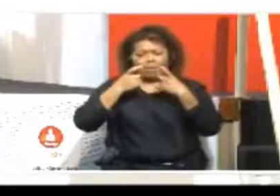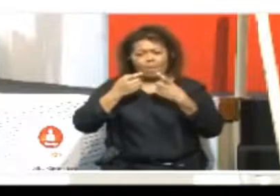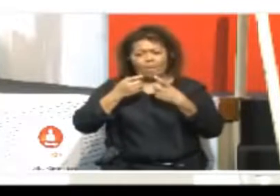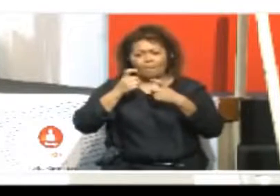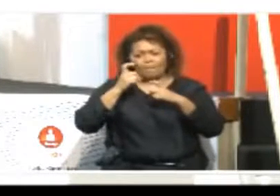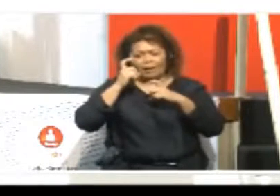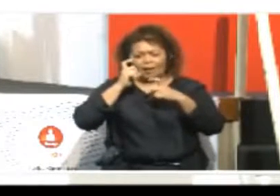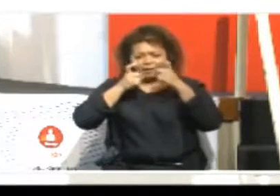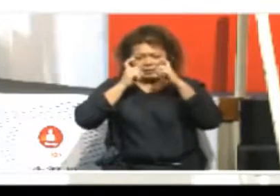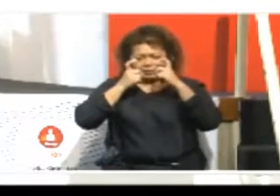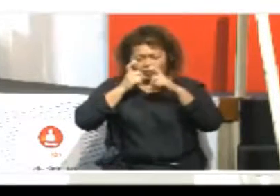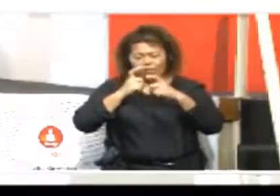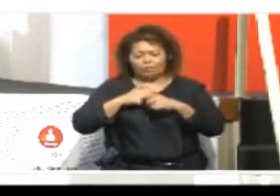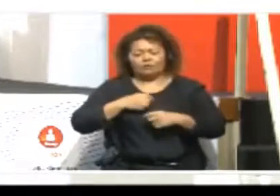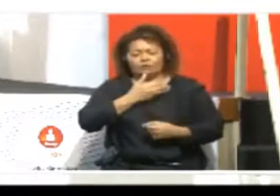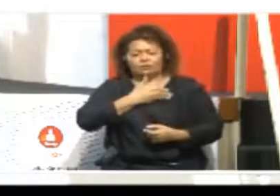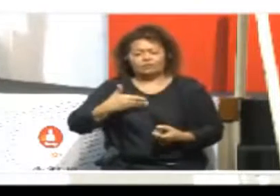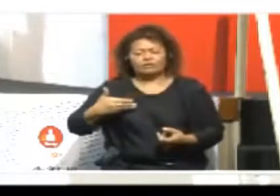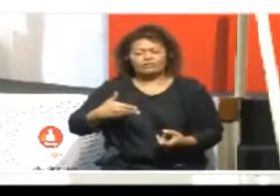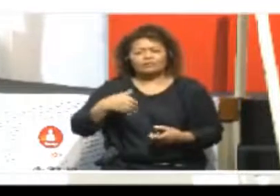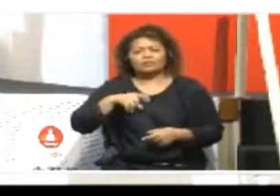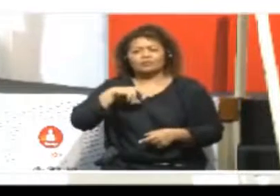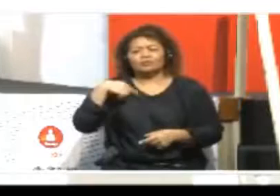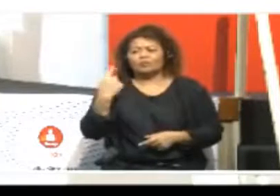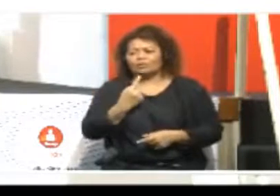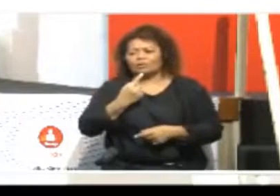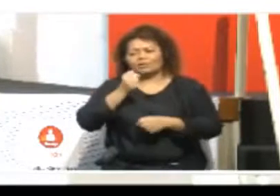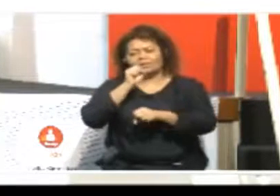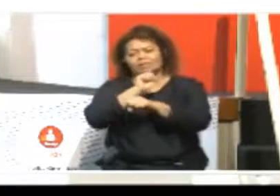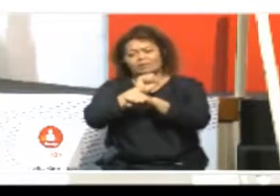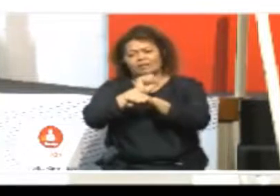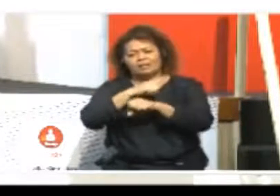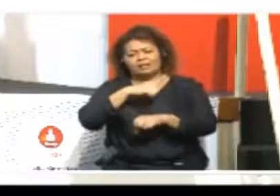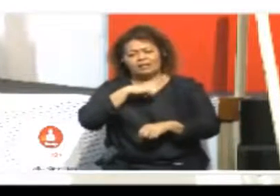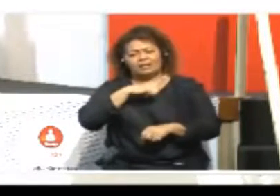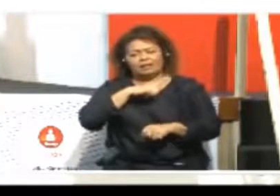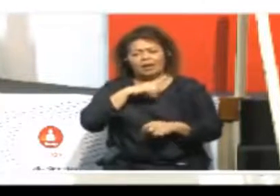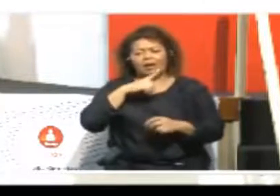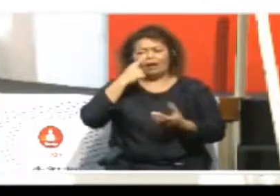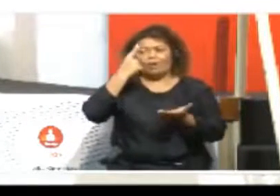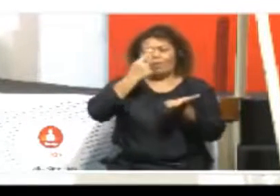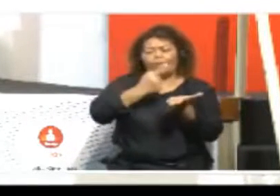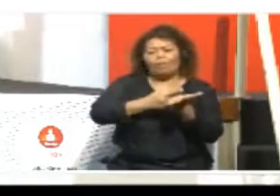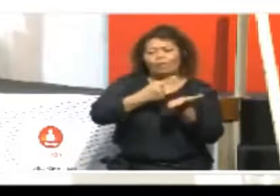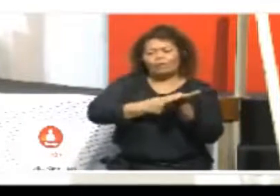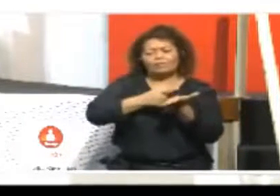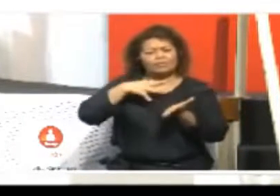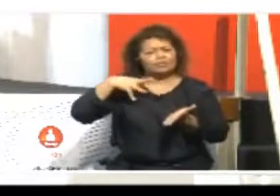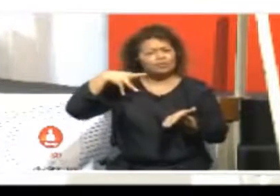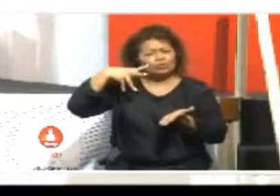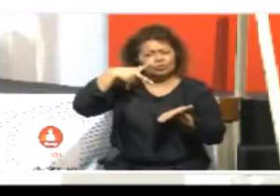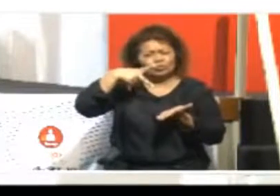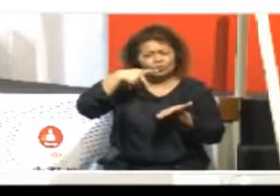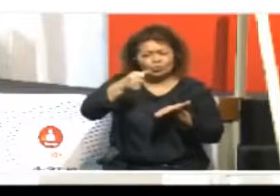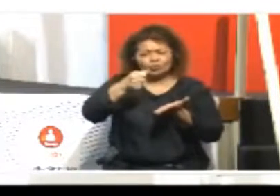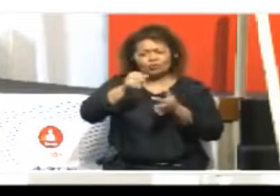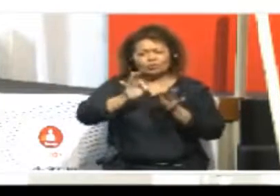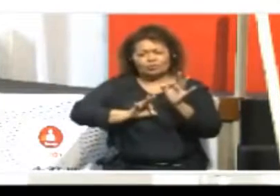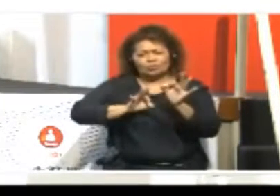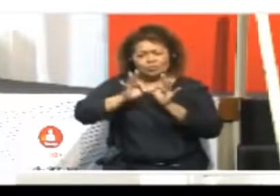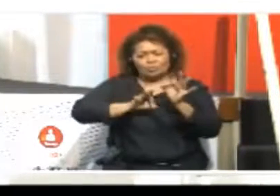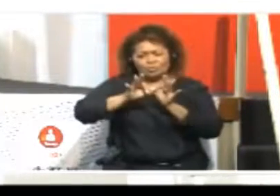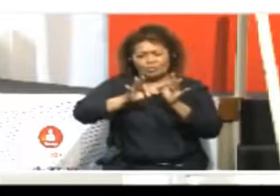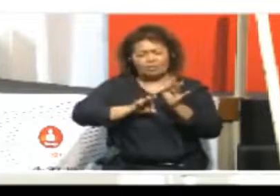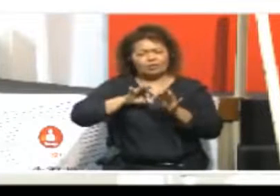a encontrarse una efectiva implementación de todos los programas y de todos los instrumentos que se